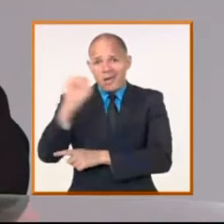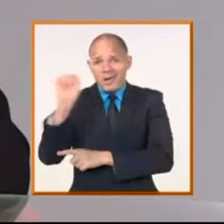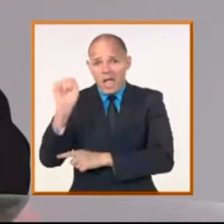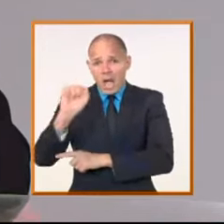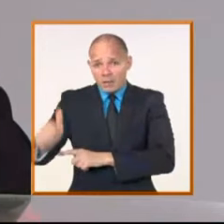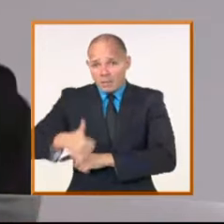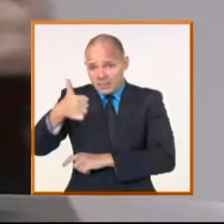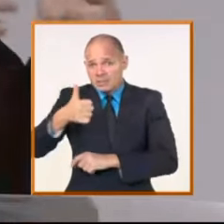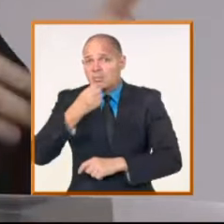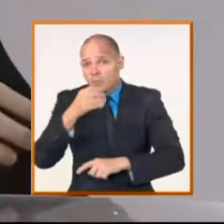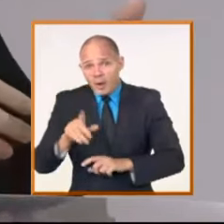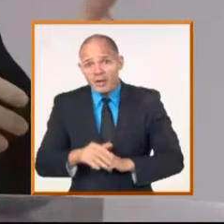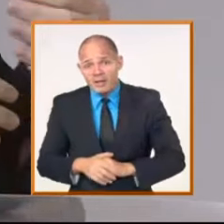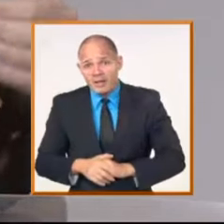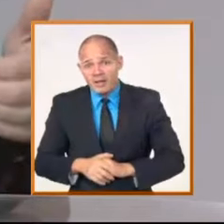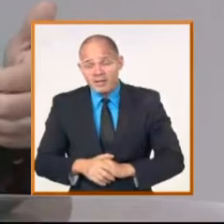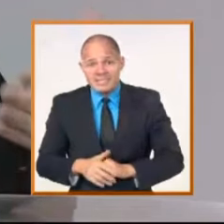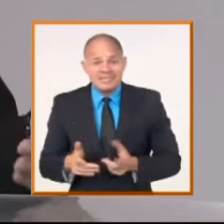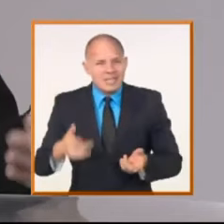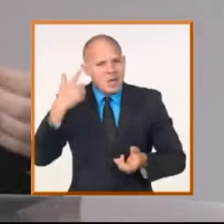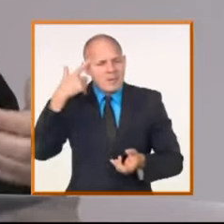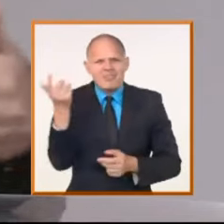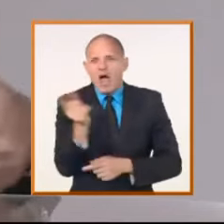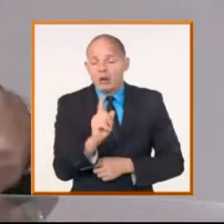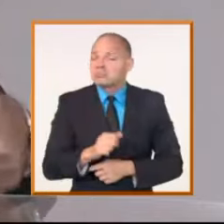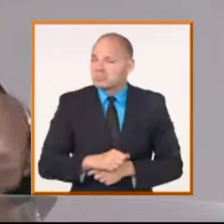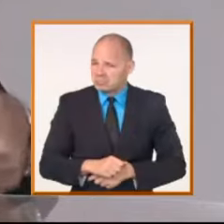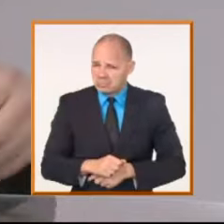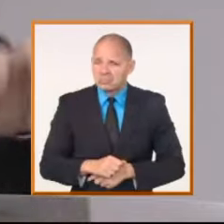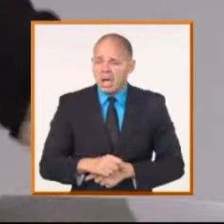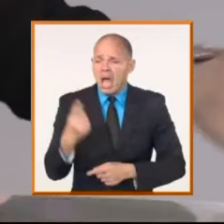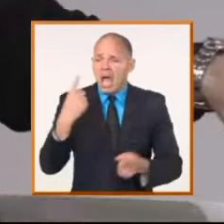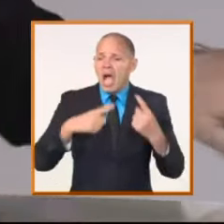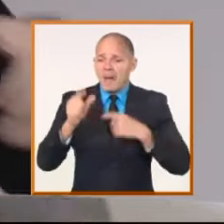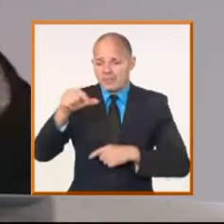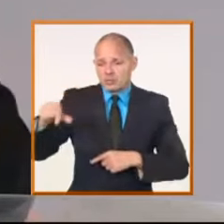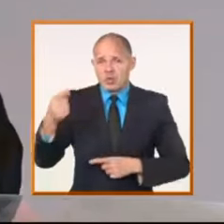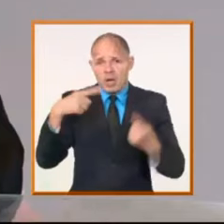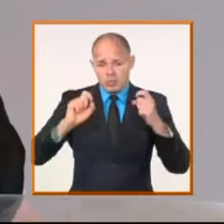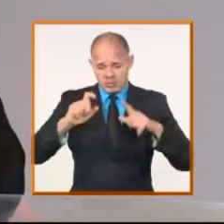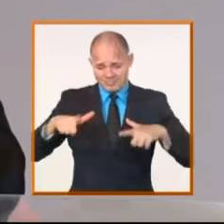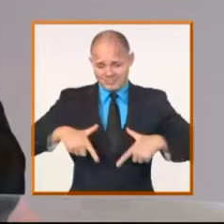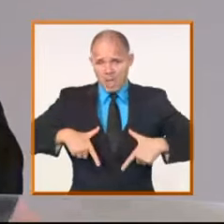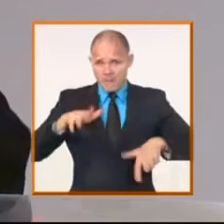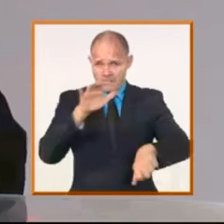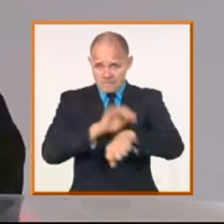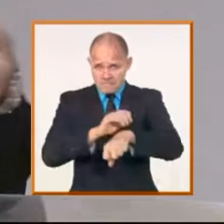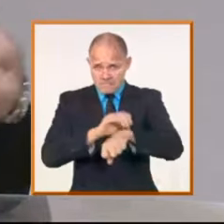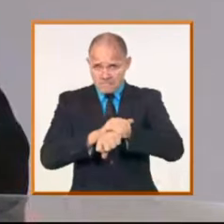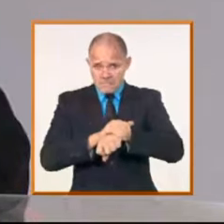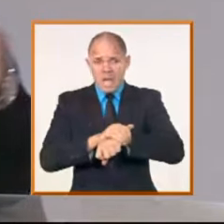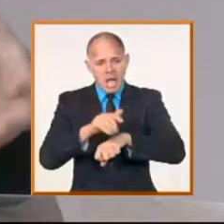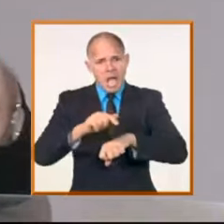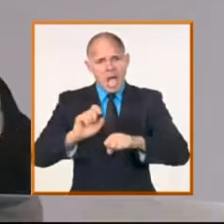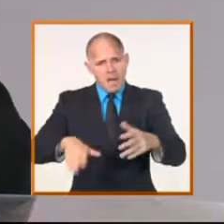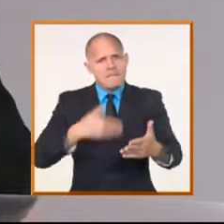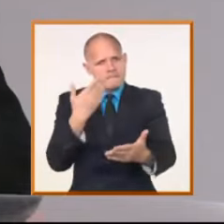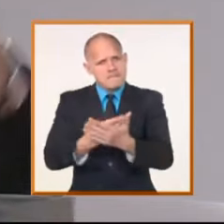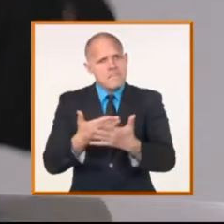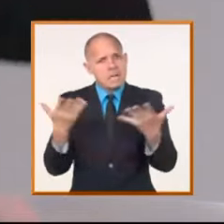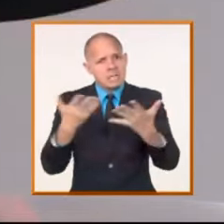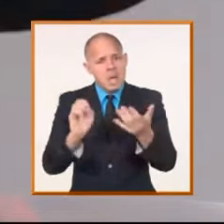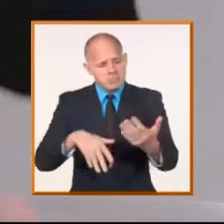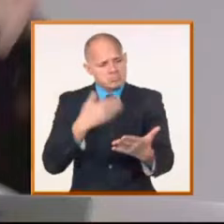Nunca ha pasado. Sí ha habido candidatos que se han presentado desde la cárcel, nuevamente de izquierda. El caso más conocido, Jim